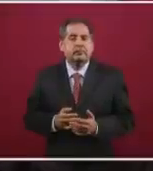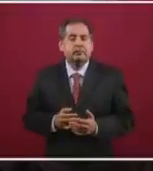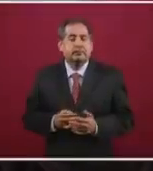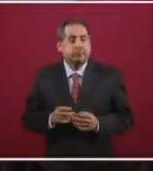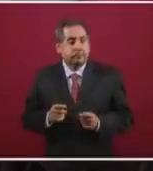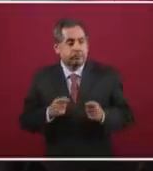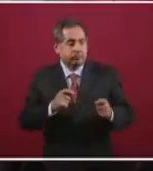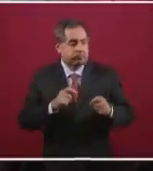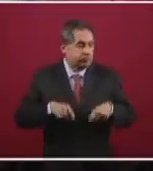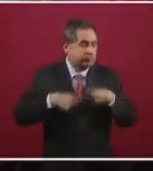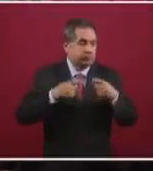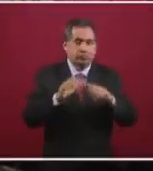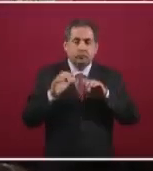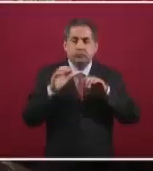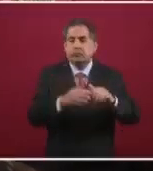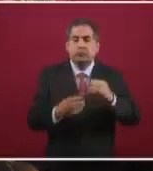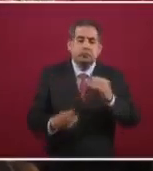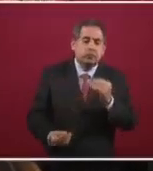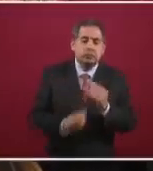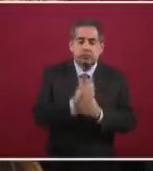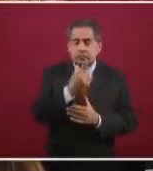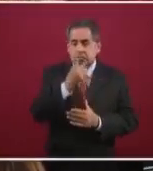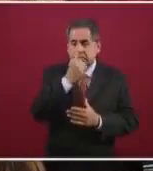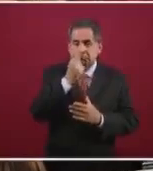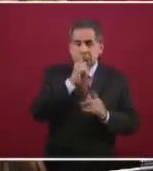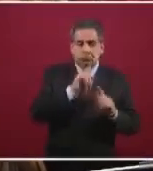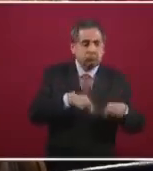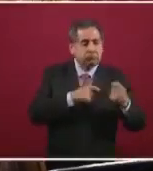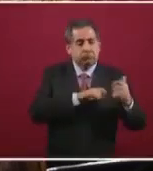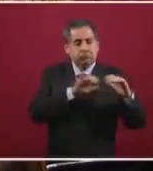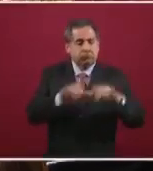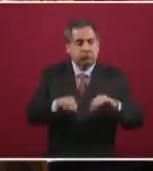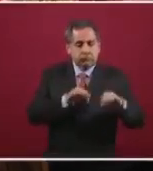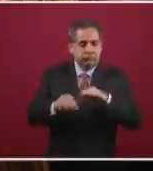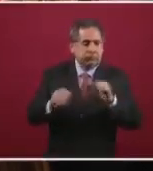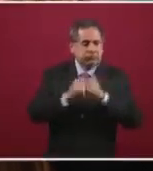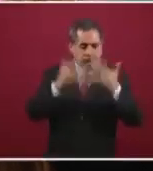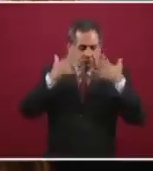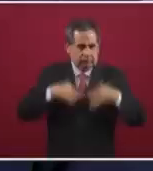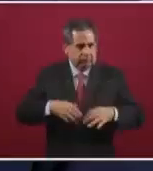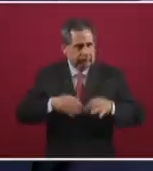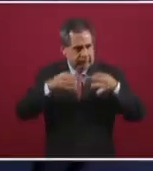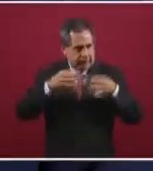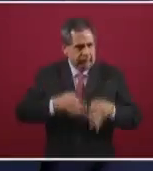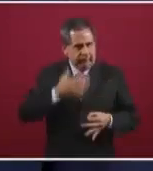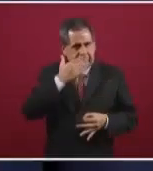para la contratación de policías, para que estén equipados,